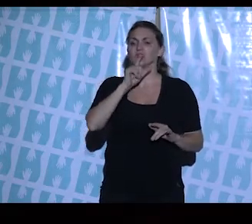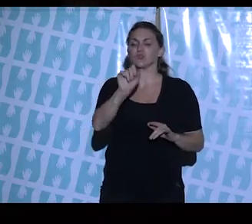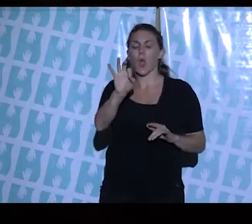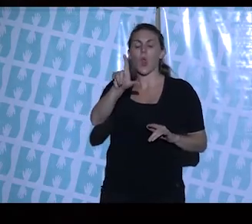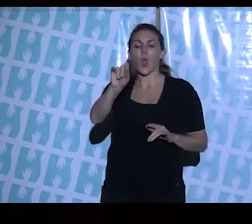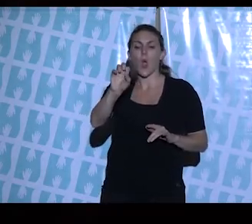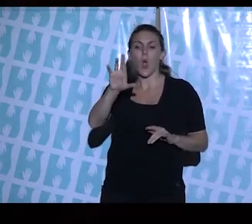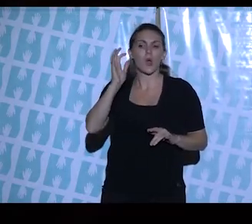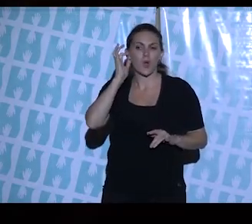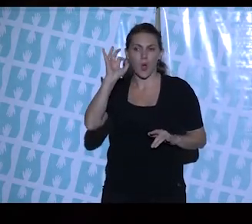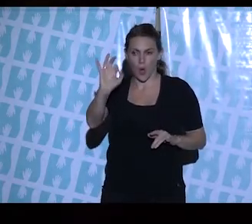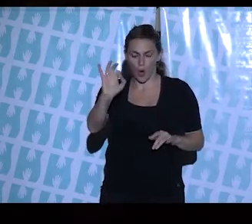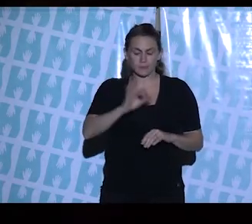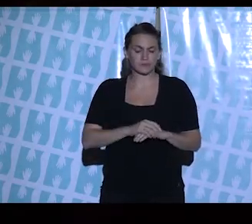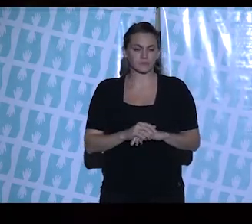Braak